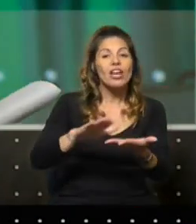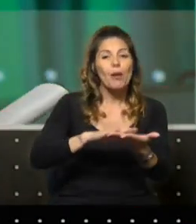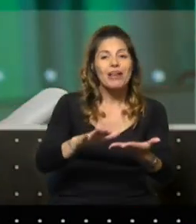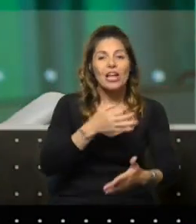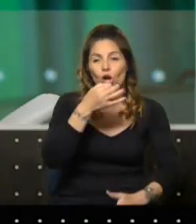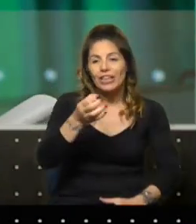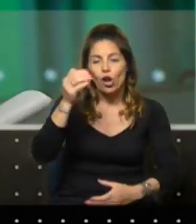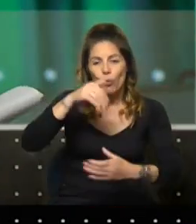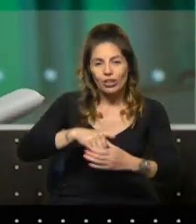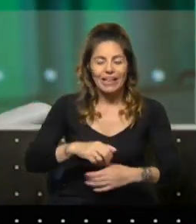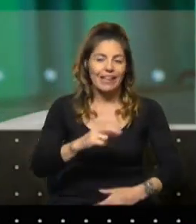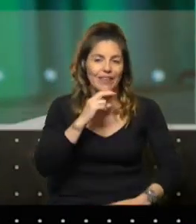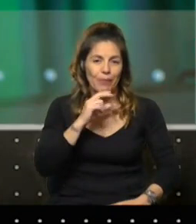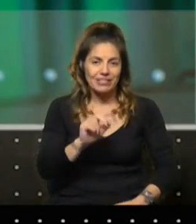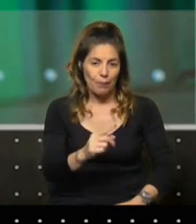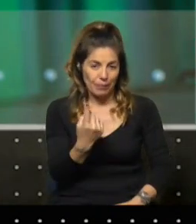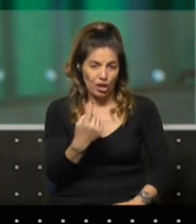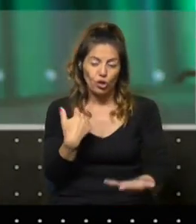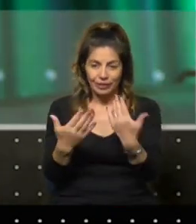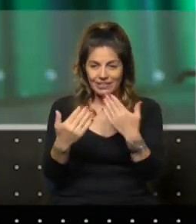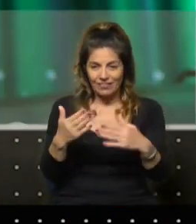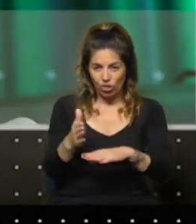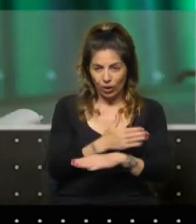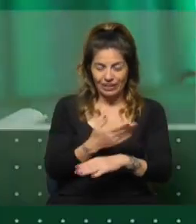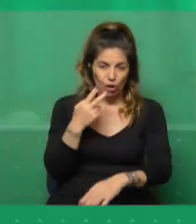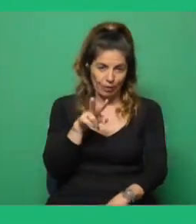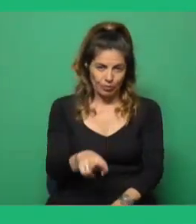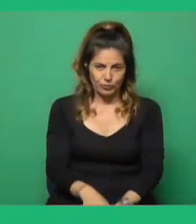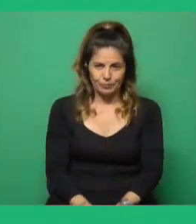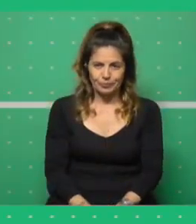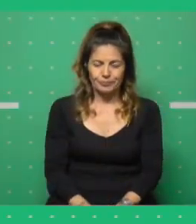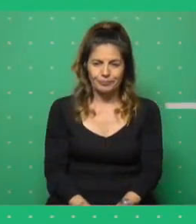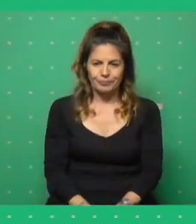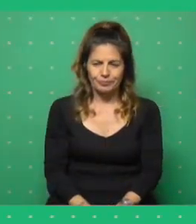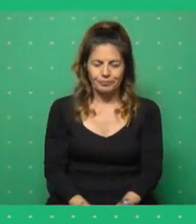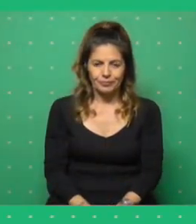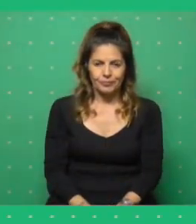los votantes de Sergio primero que estuviste Charlando con ellos más temprano lo vemos